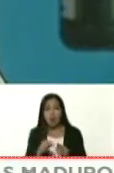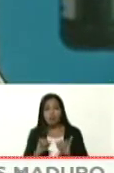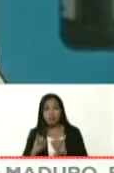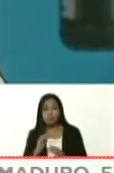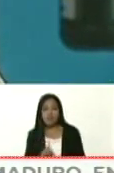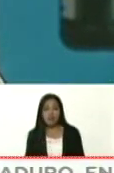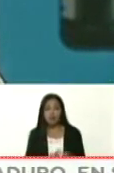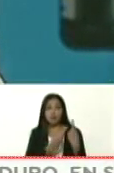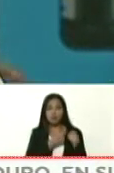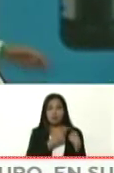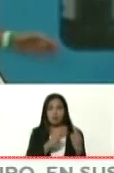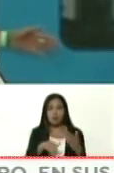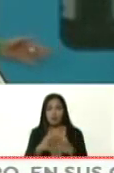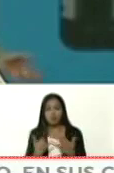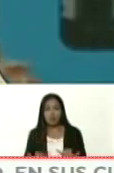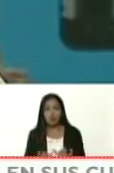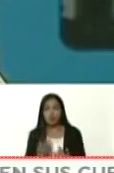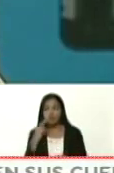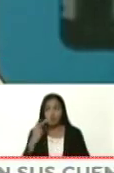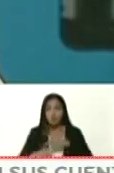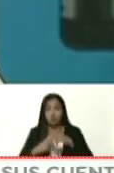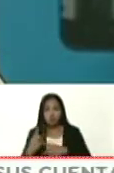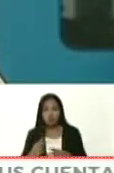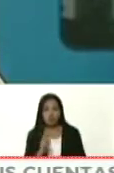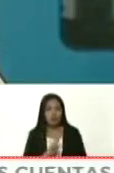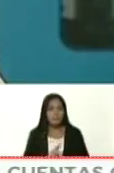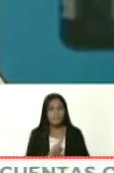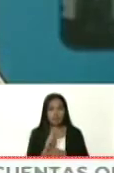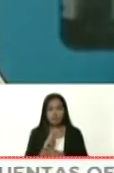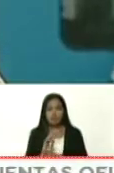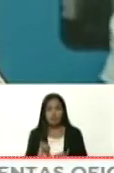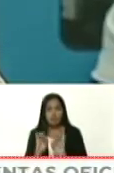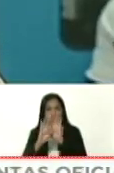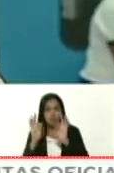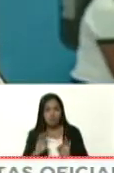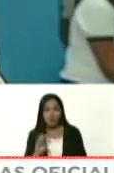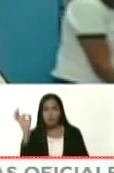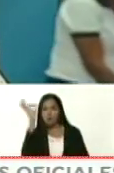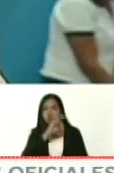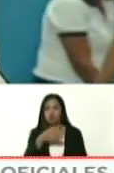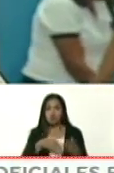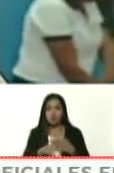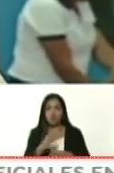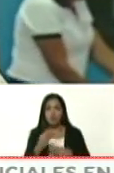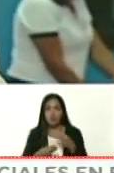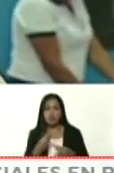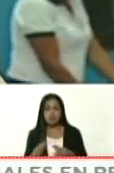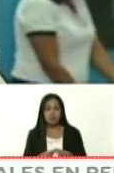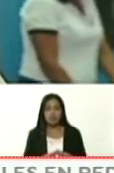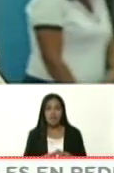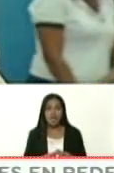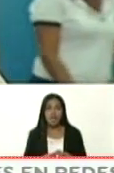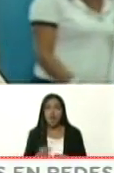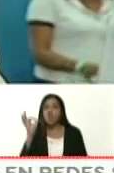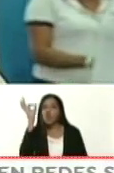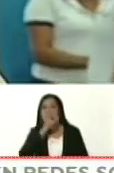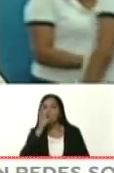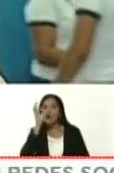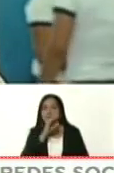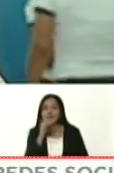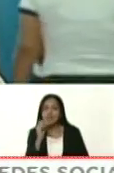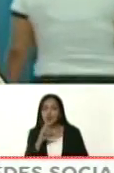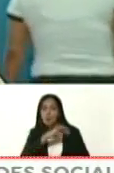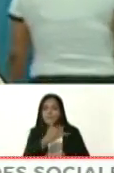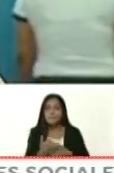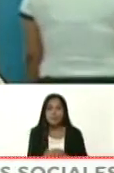carga. Vamos a ver cómo están produciendo la carne de puerco, los cochinitos, para el plan